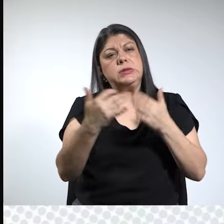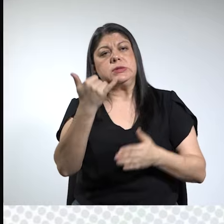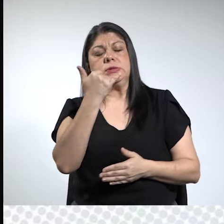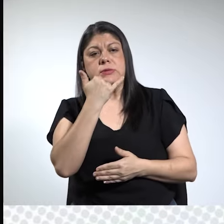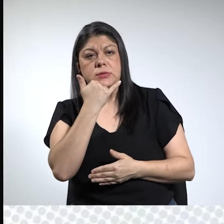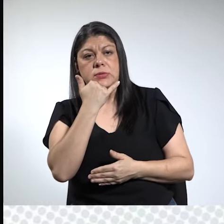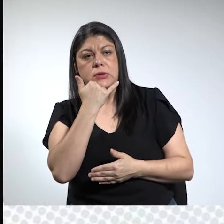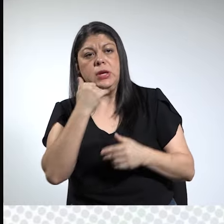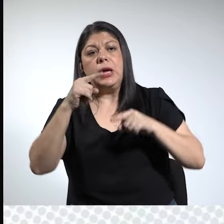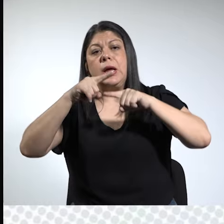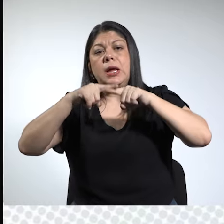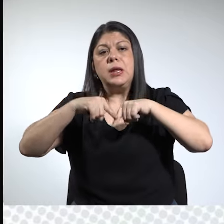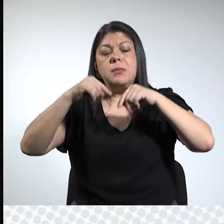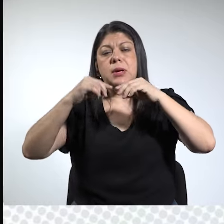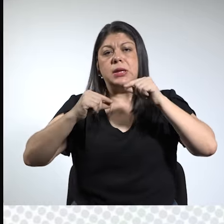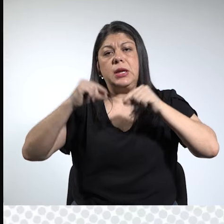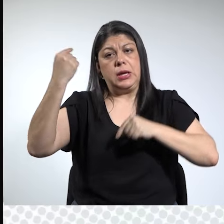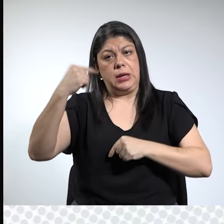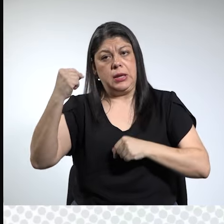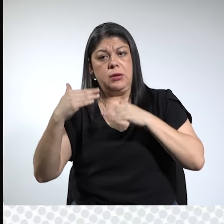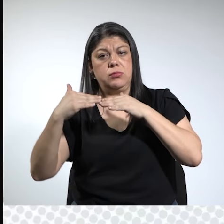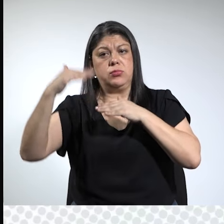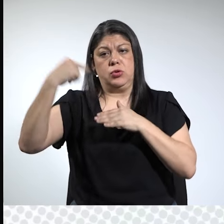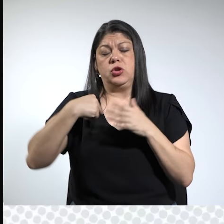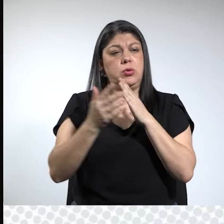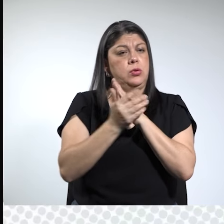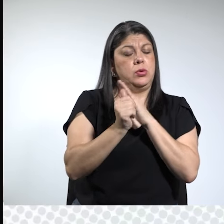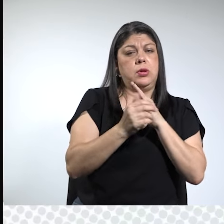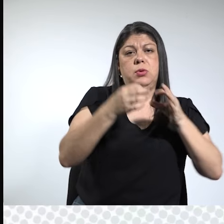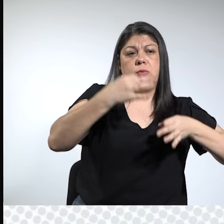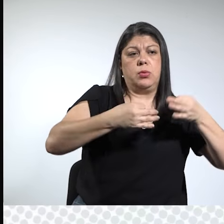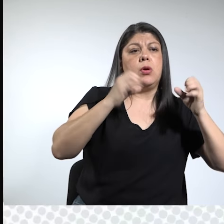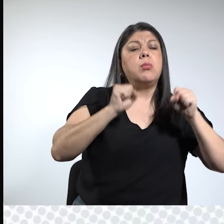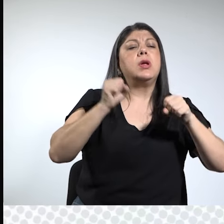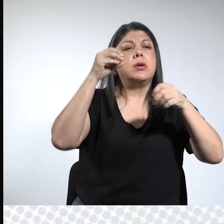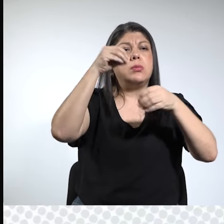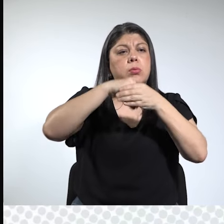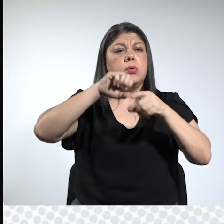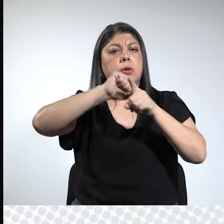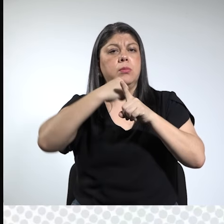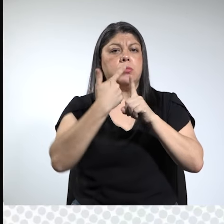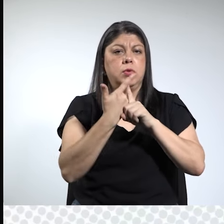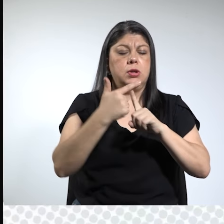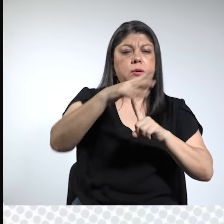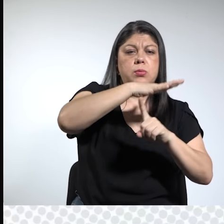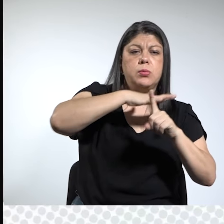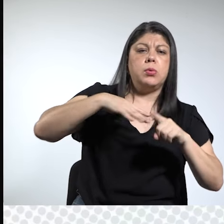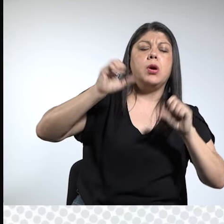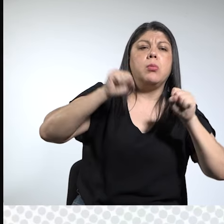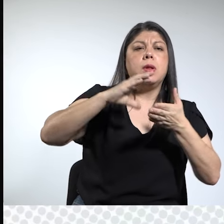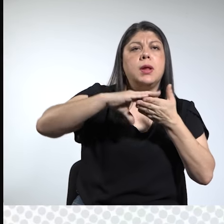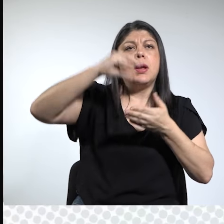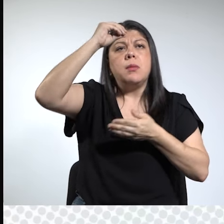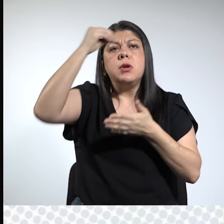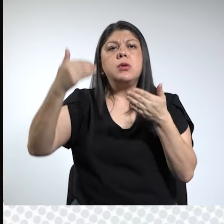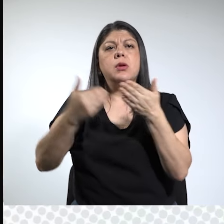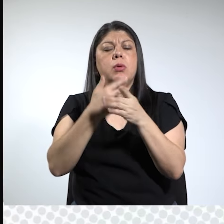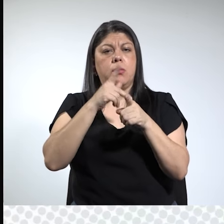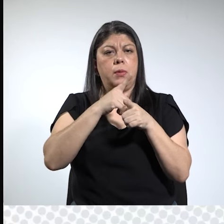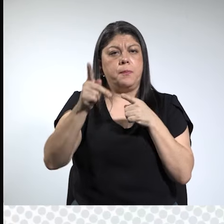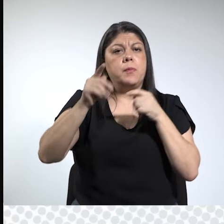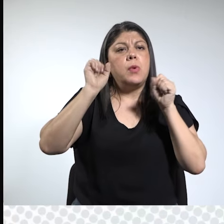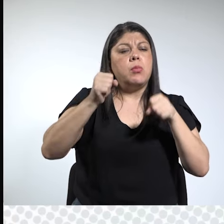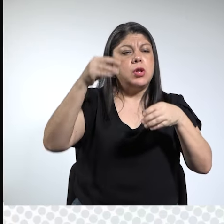delitos de cierta magnitud, etcétera, y no soy experto en esta área, pero puedan reinsertarse, puedan readecuarse, puedan aprender una nueva profesión, puedan